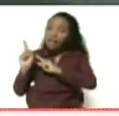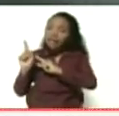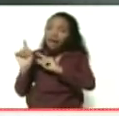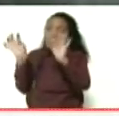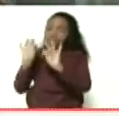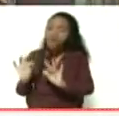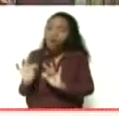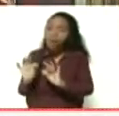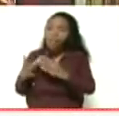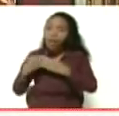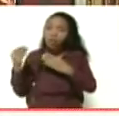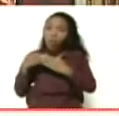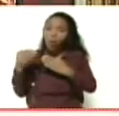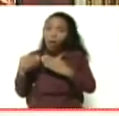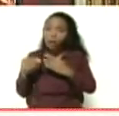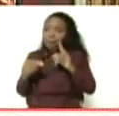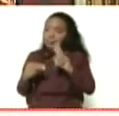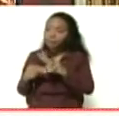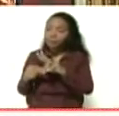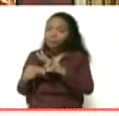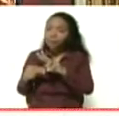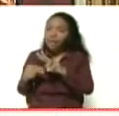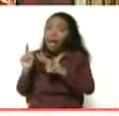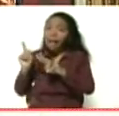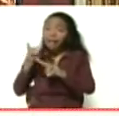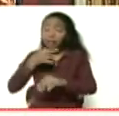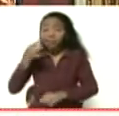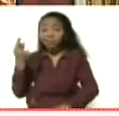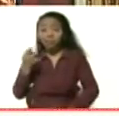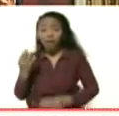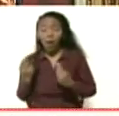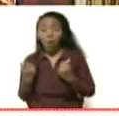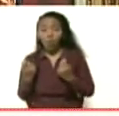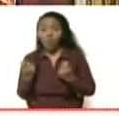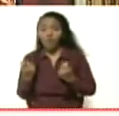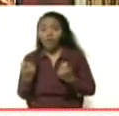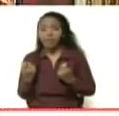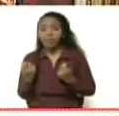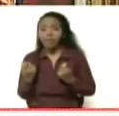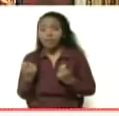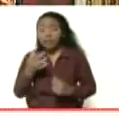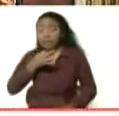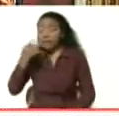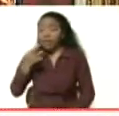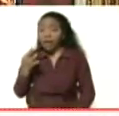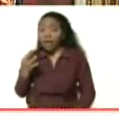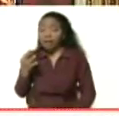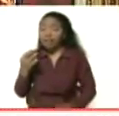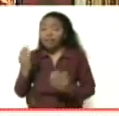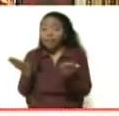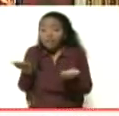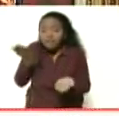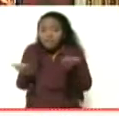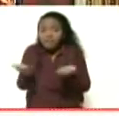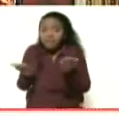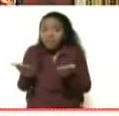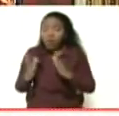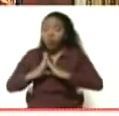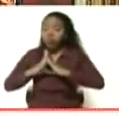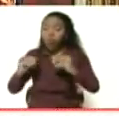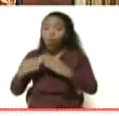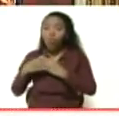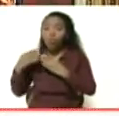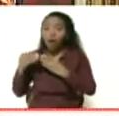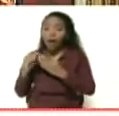fenómeno de la dolarización. Es una realidad económica. La economía se autorreguló y todos los dólares